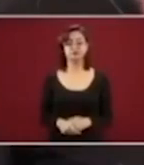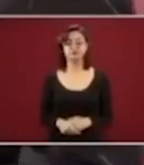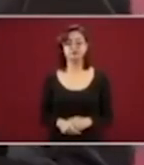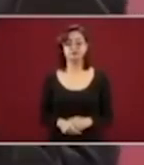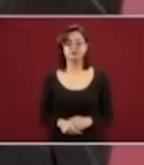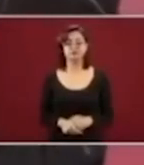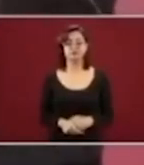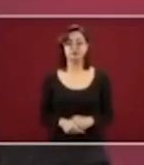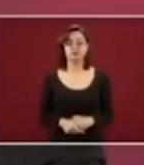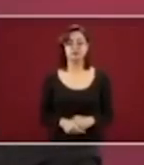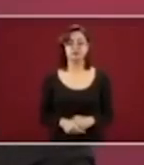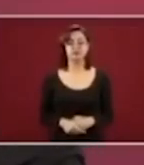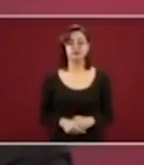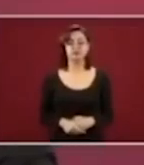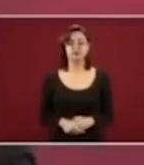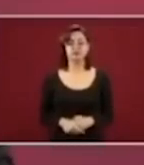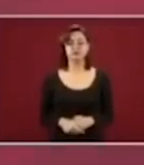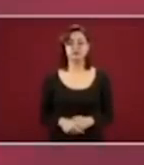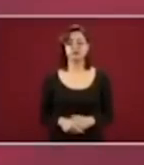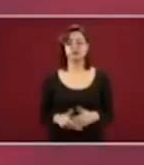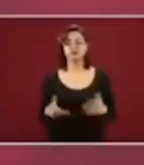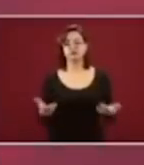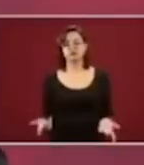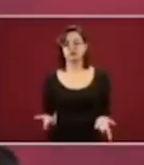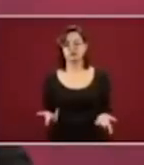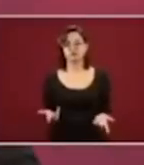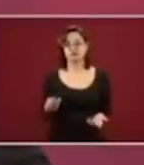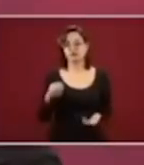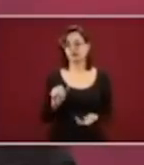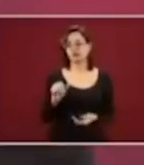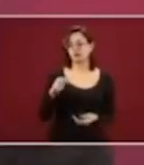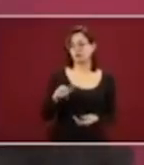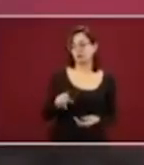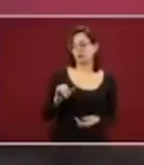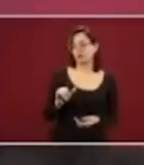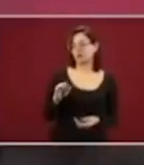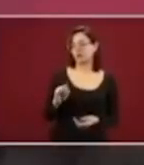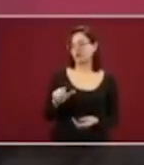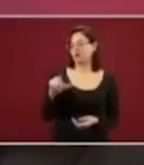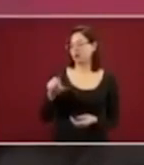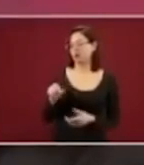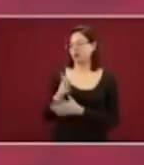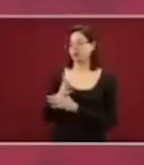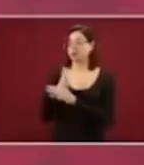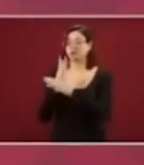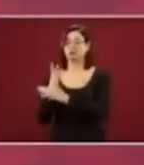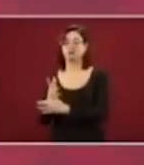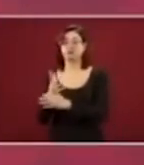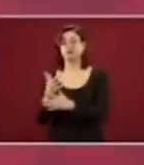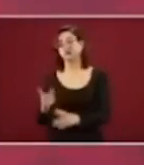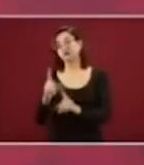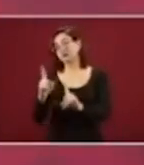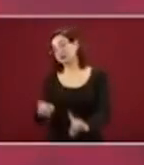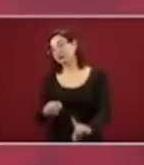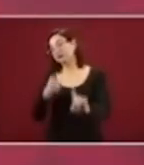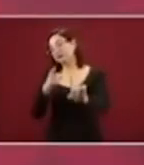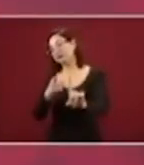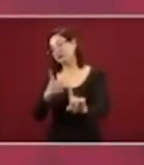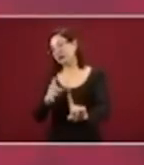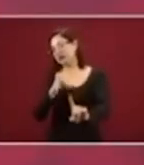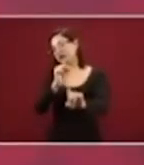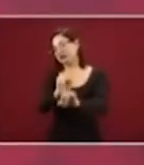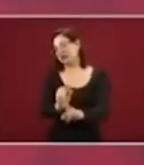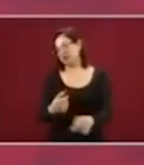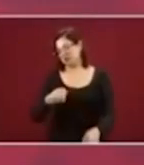tampoco es Maquiavelo que el fin justifica los medios. No,